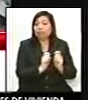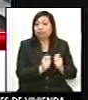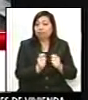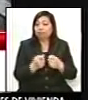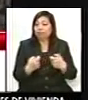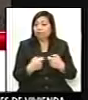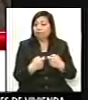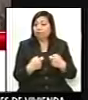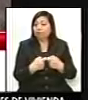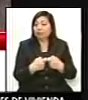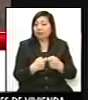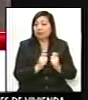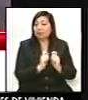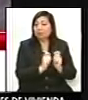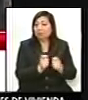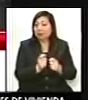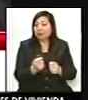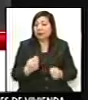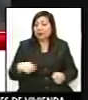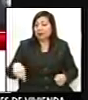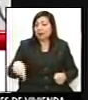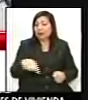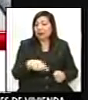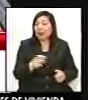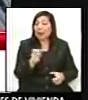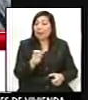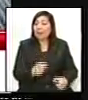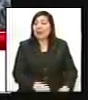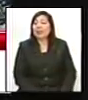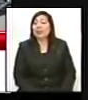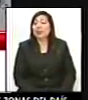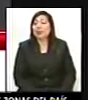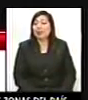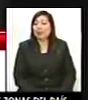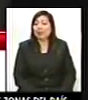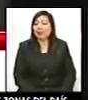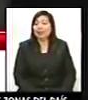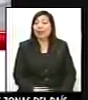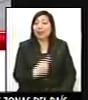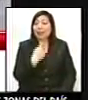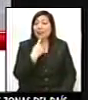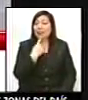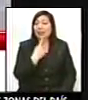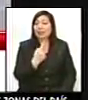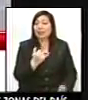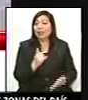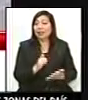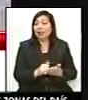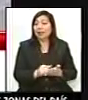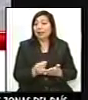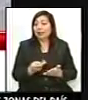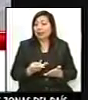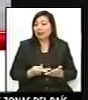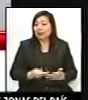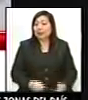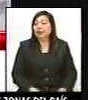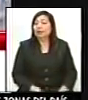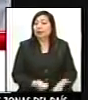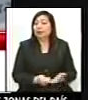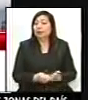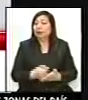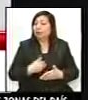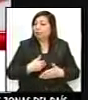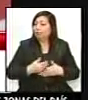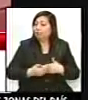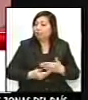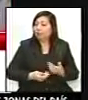energía y los distribuidores a nosotros, los ciudadanos. Cabe resaltar que sobre la incidencia del precio de